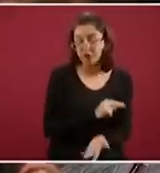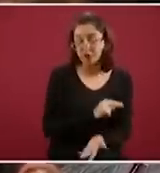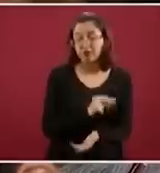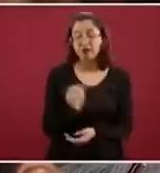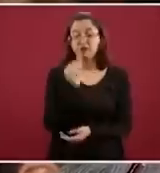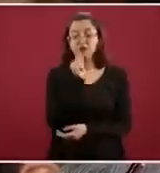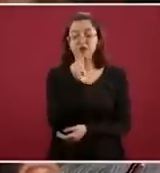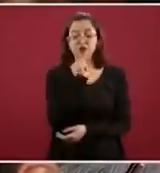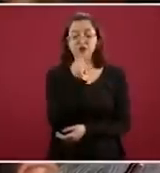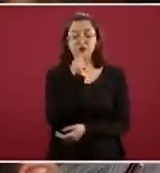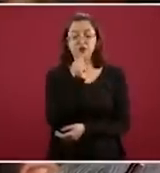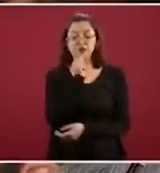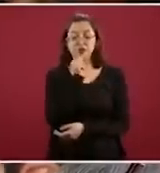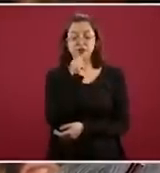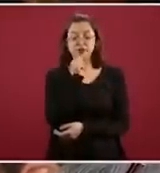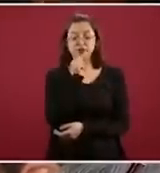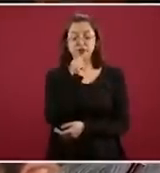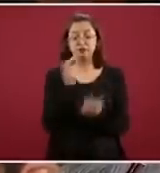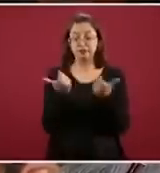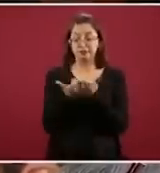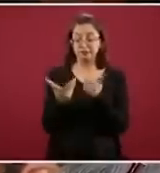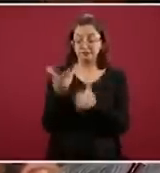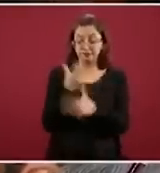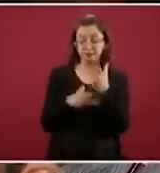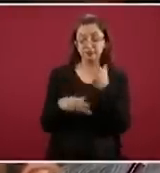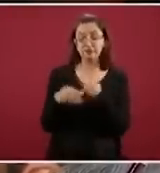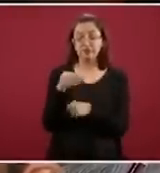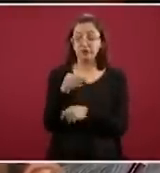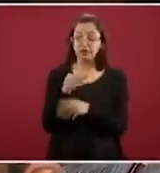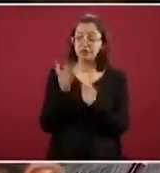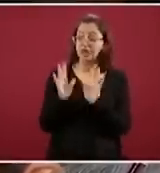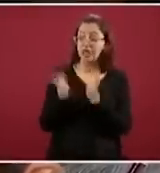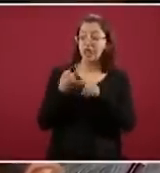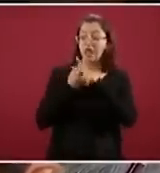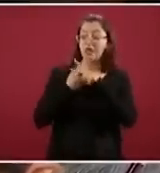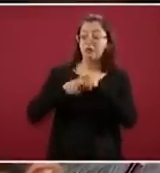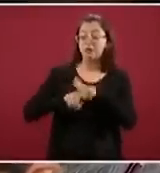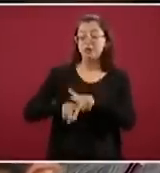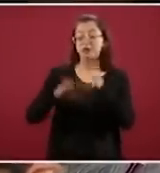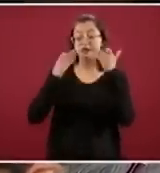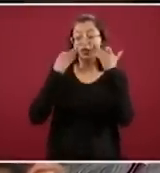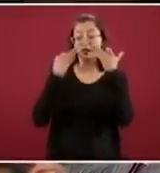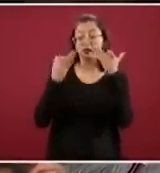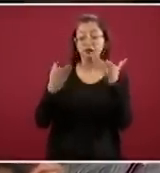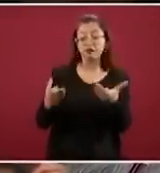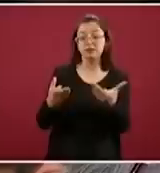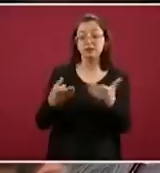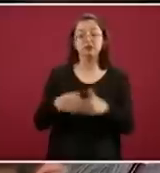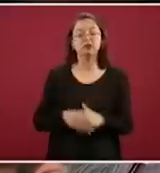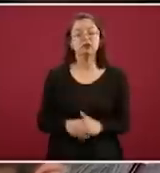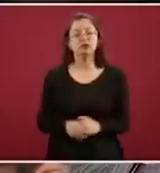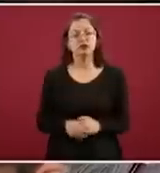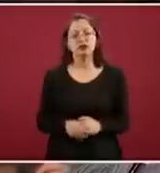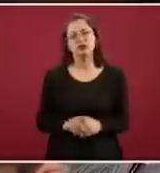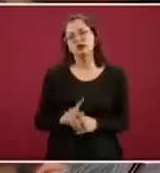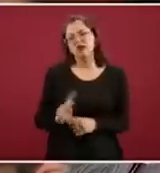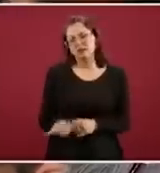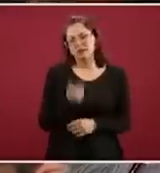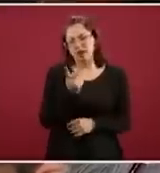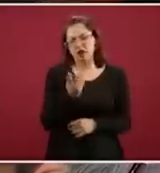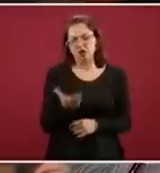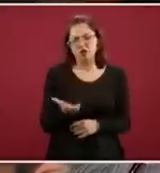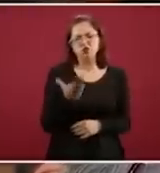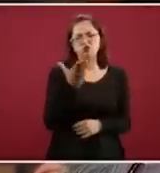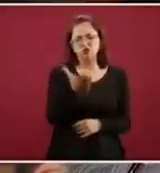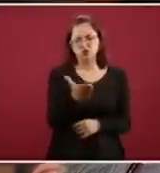tratado, los efectos económicos se empiezan a ver. Yo, la pregunta es, ¿usted